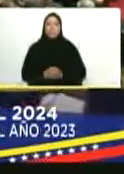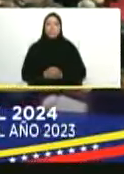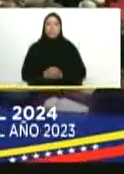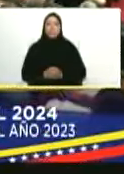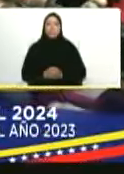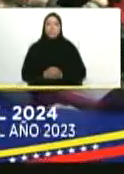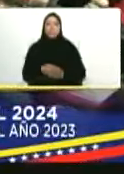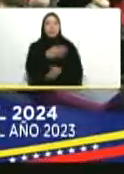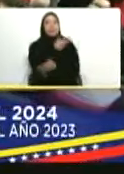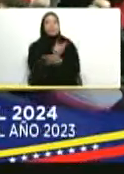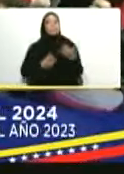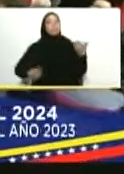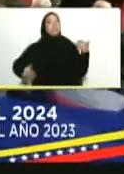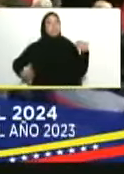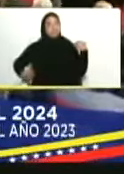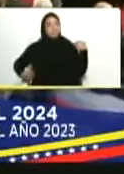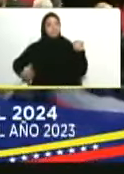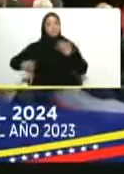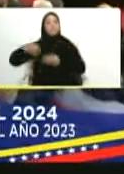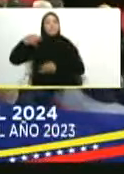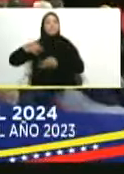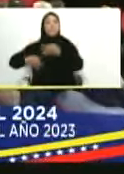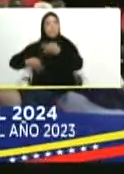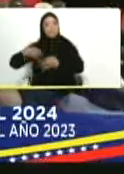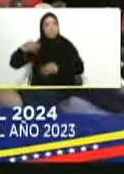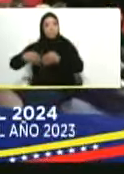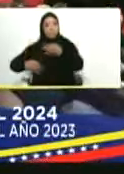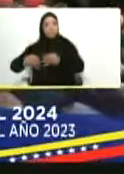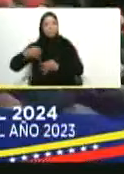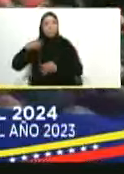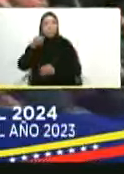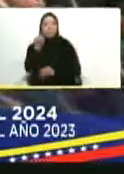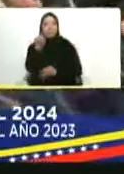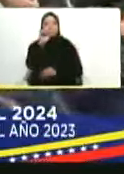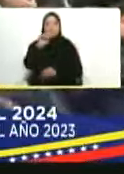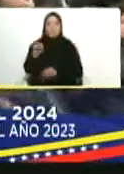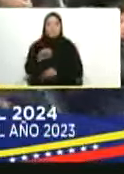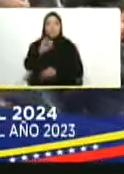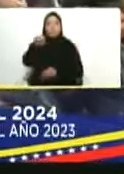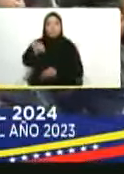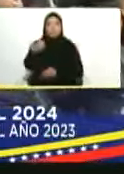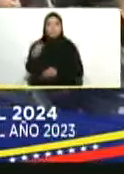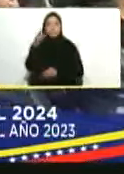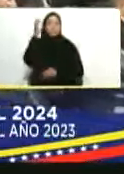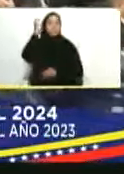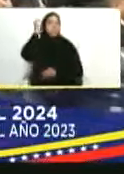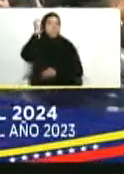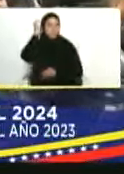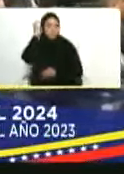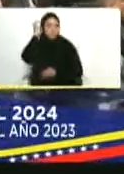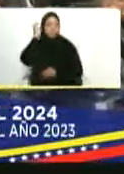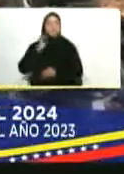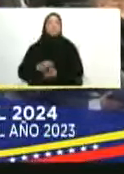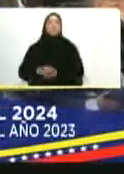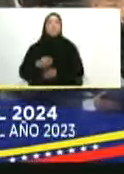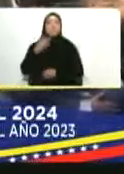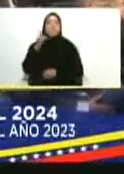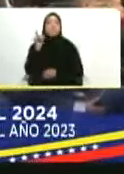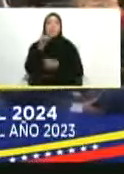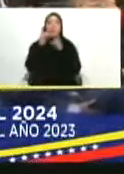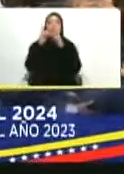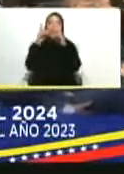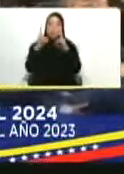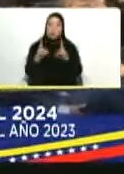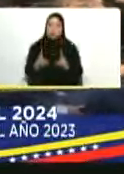La presidenta del Tribunal Supremo de Justicia, la magistrada Carislia Beatriz Rodríguez Rodríguez, ha